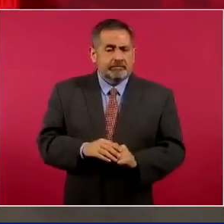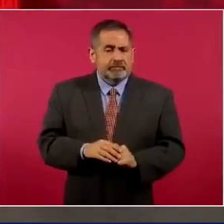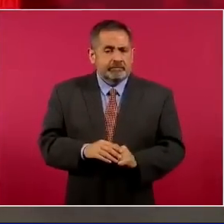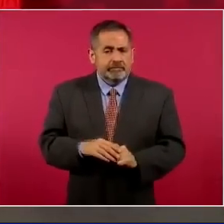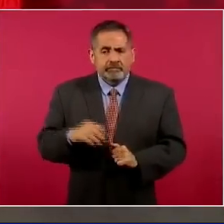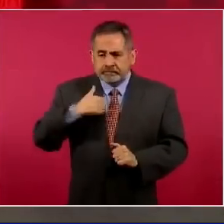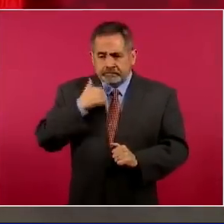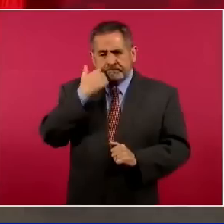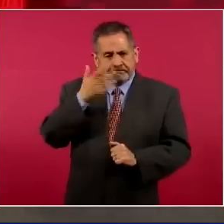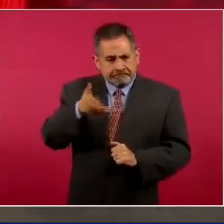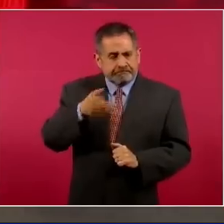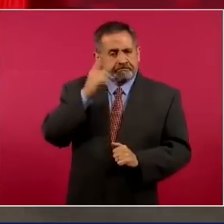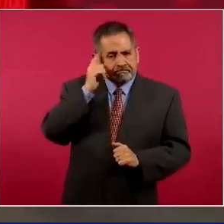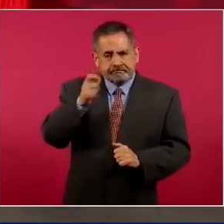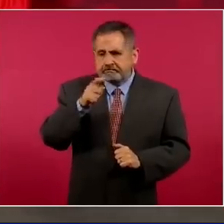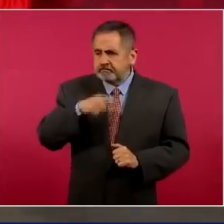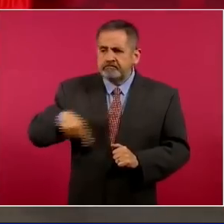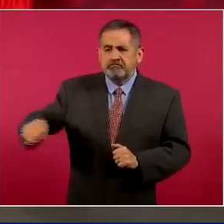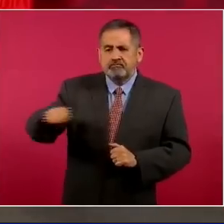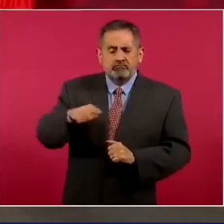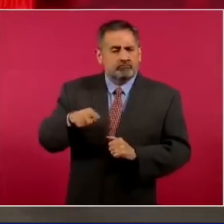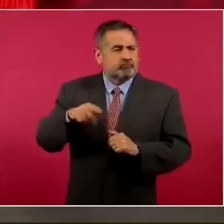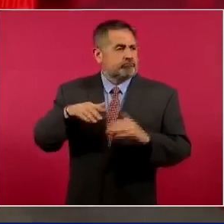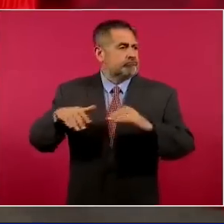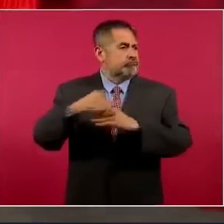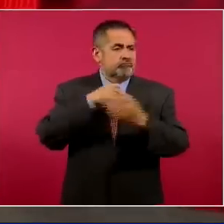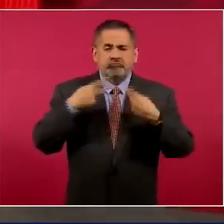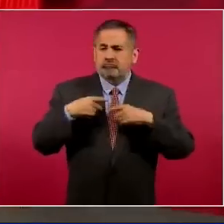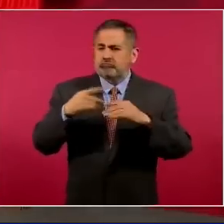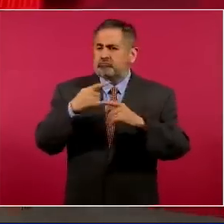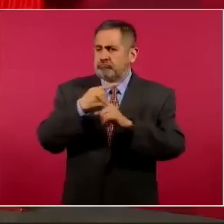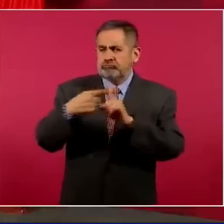que tengamos una clase media